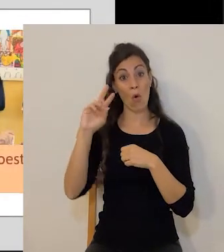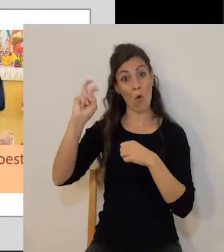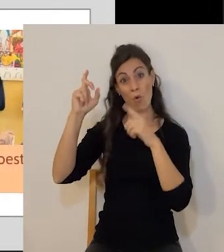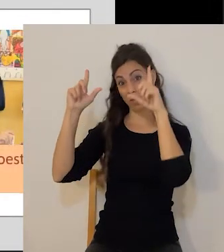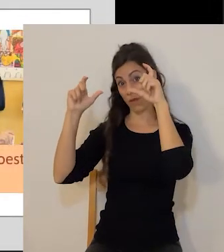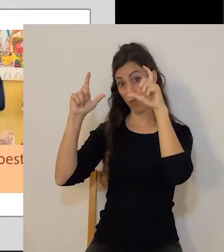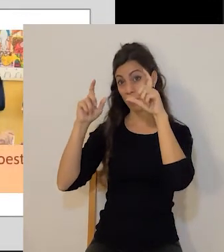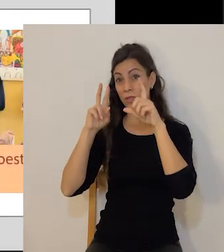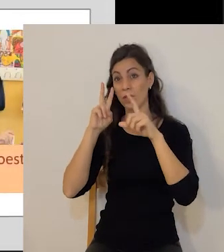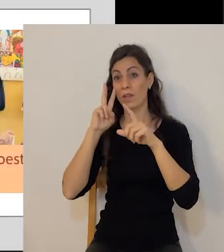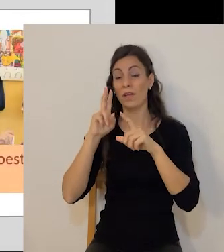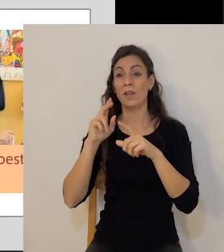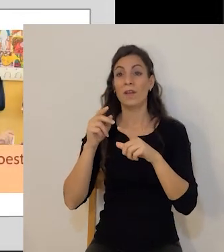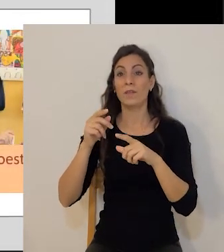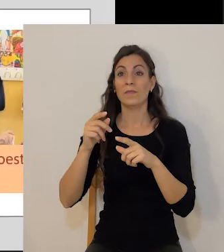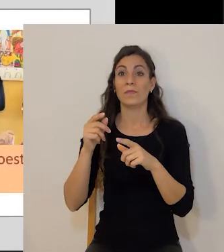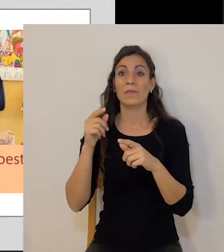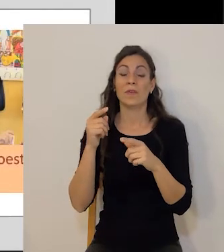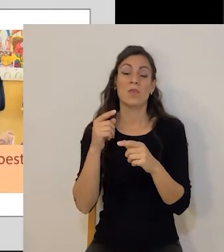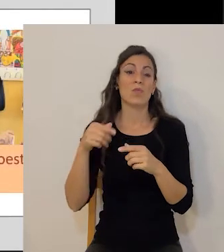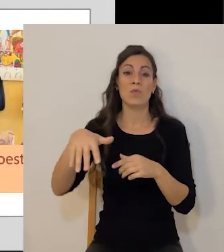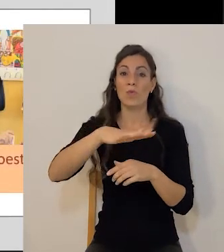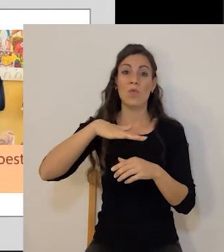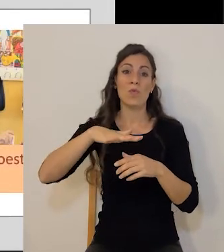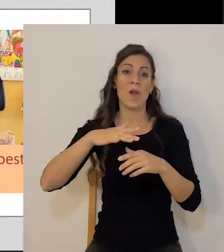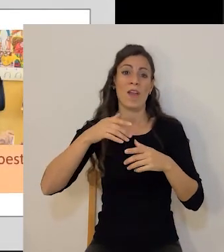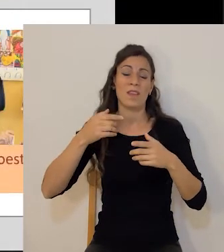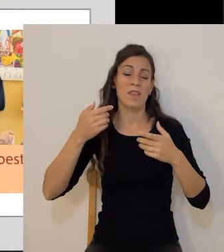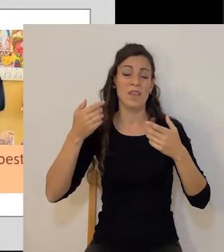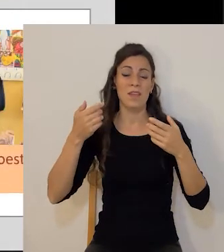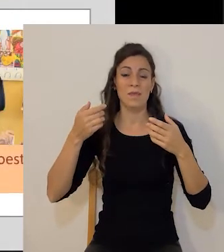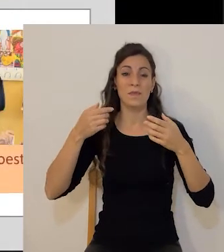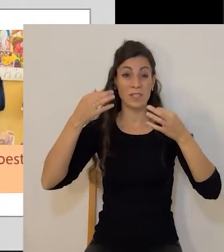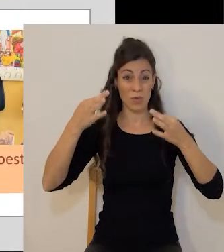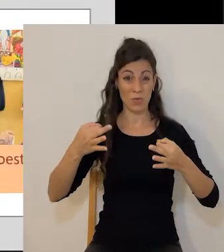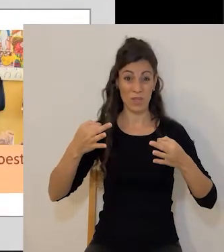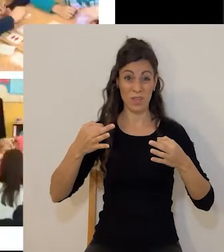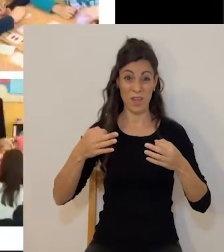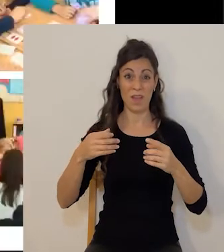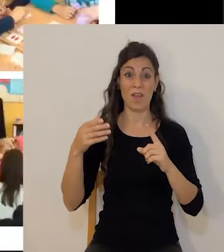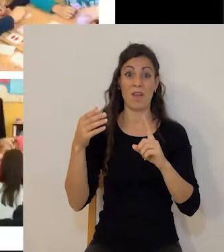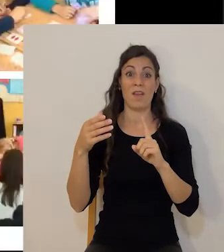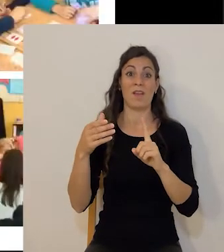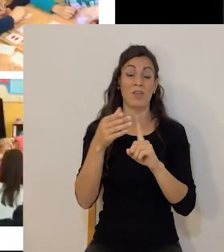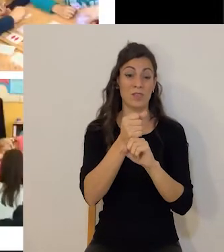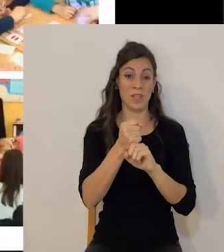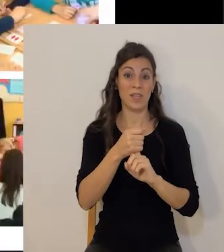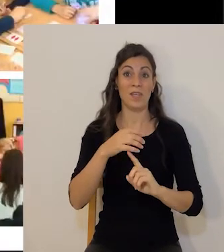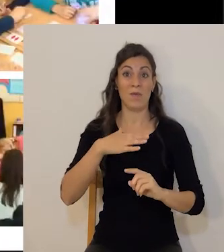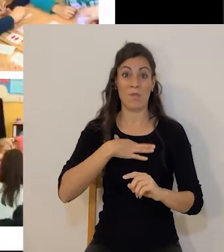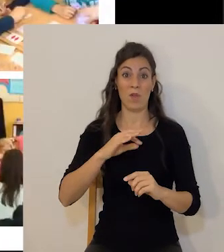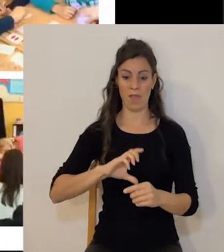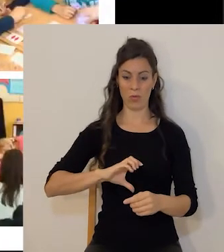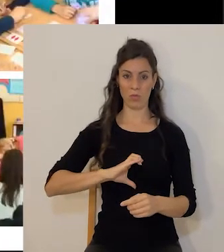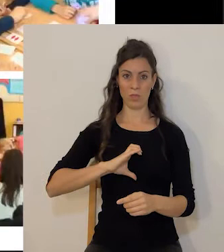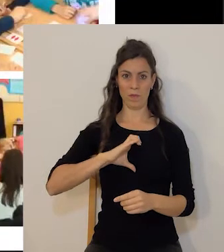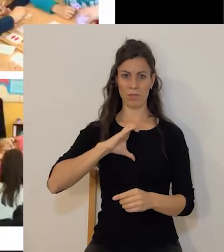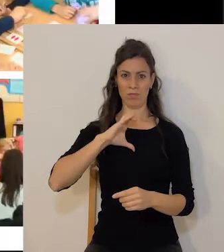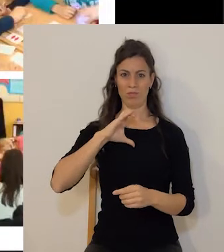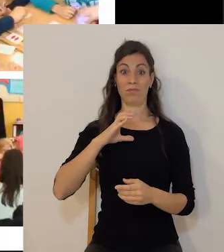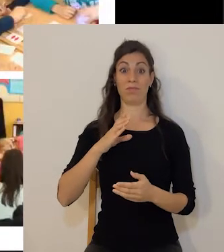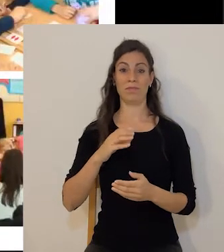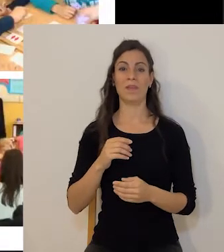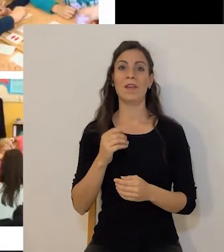Tienen que resolver conflictos en un entorno de seguridad para mejorar su autoestima, ¿no? Entonces es cuando hay empuje. Fijaros aquí,